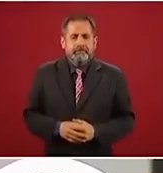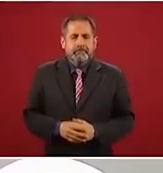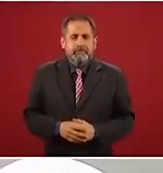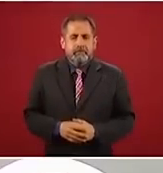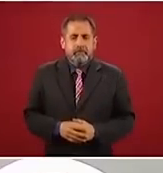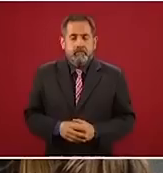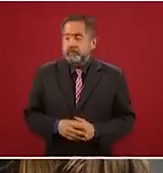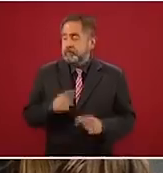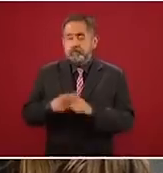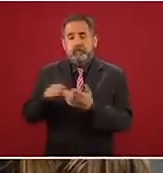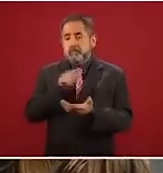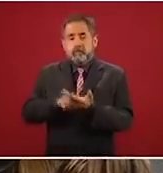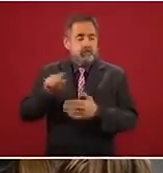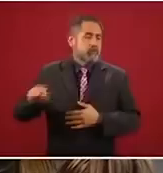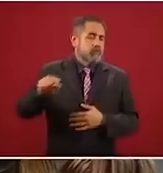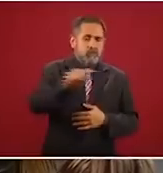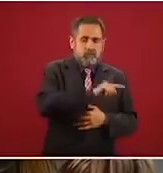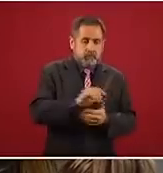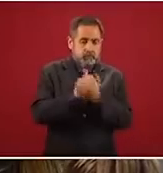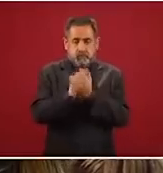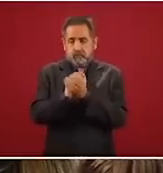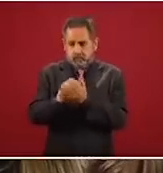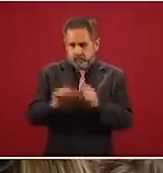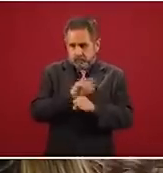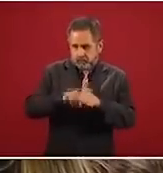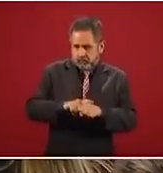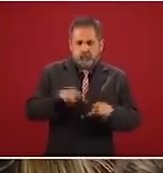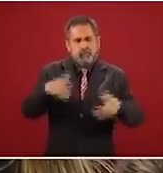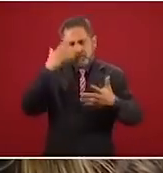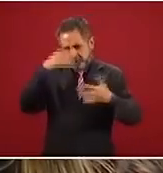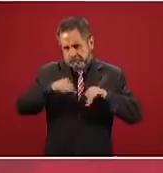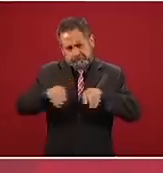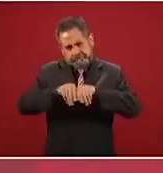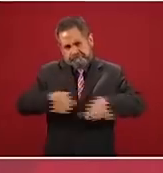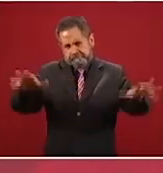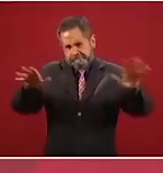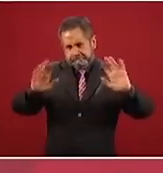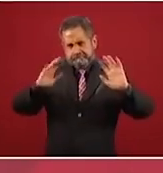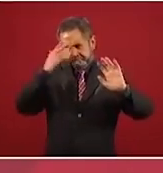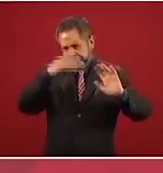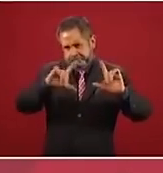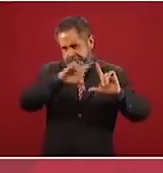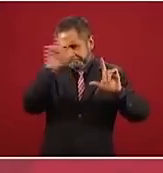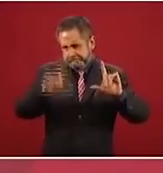En todos lados, o sea, la lotería va a hacer su trabajo. Ya